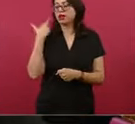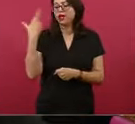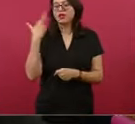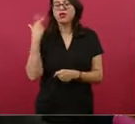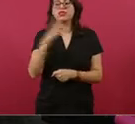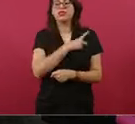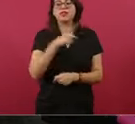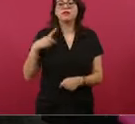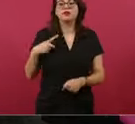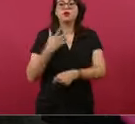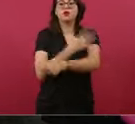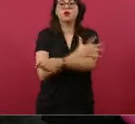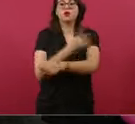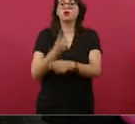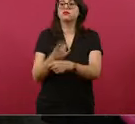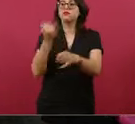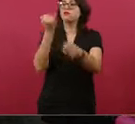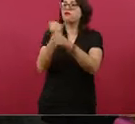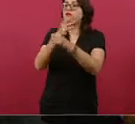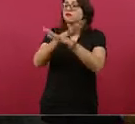a la gente,